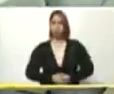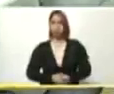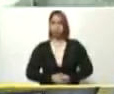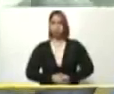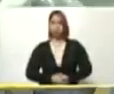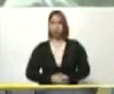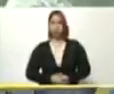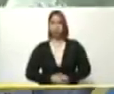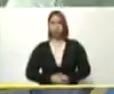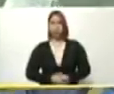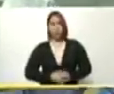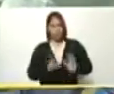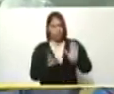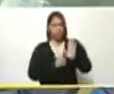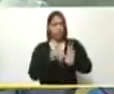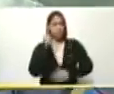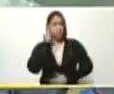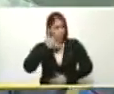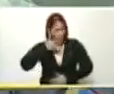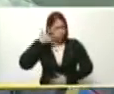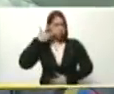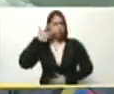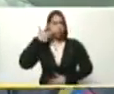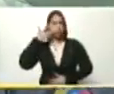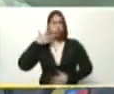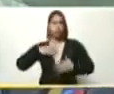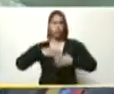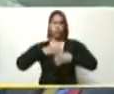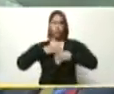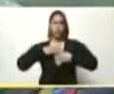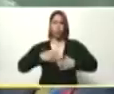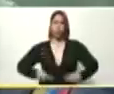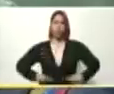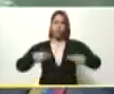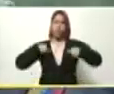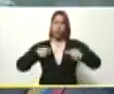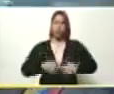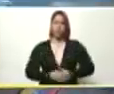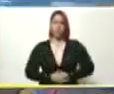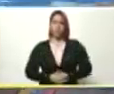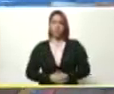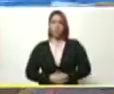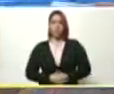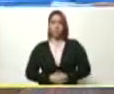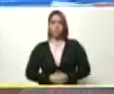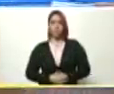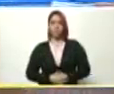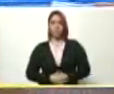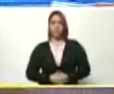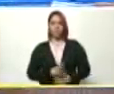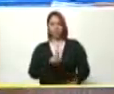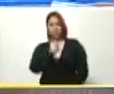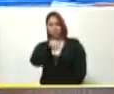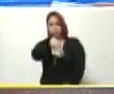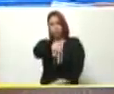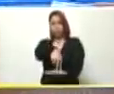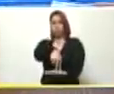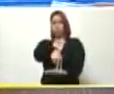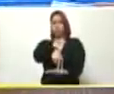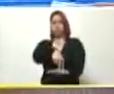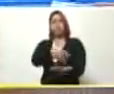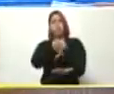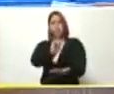por una verdadera soldada orgullosa de su uniforme, donde se pare, es un